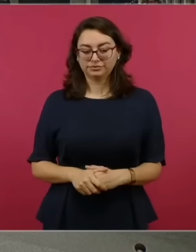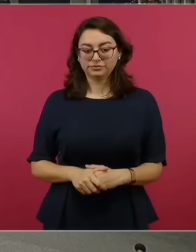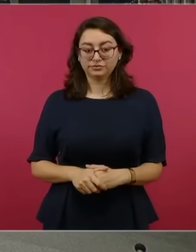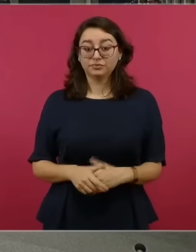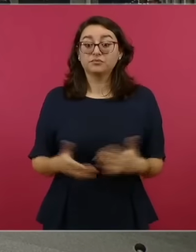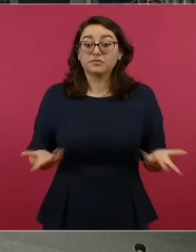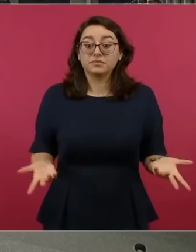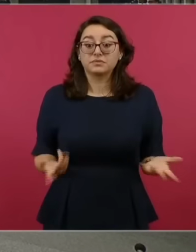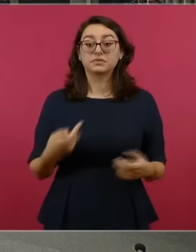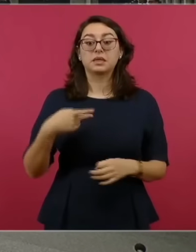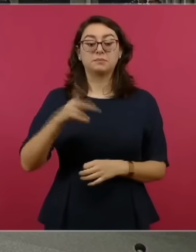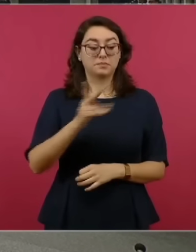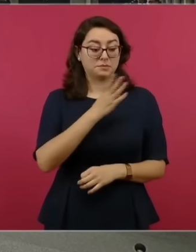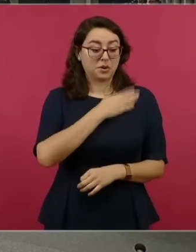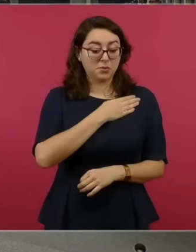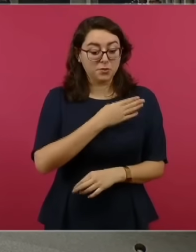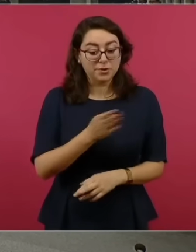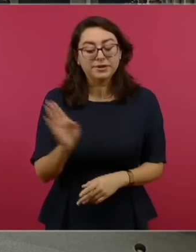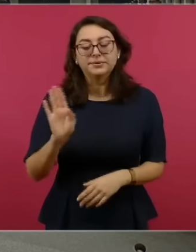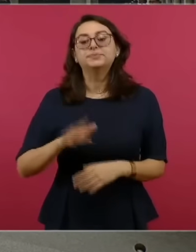a mi planteamiento